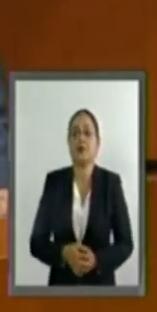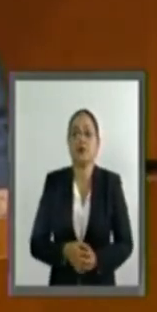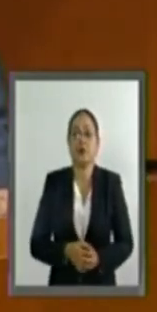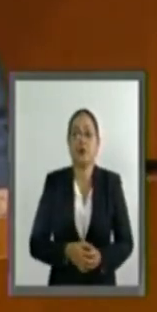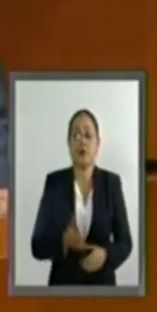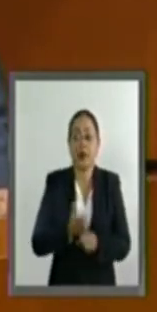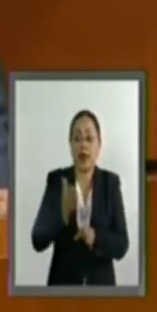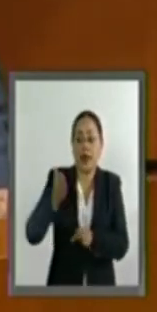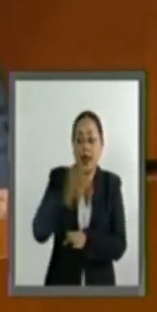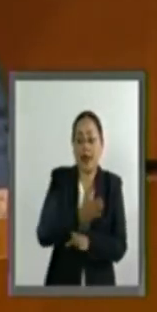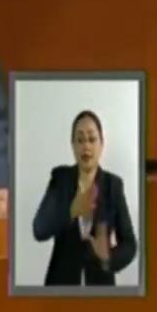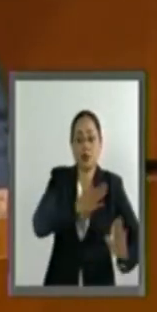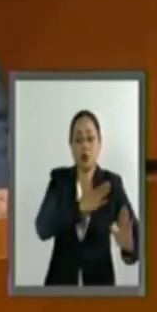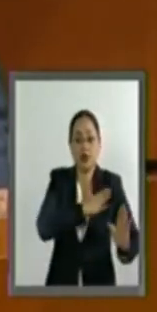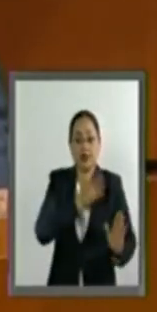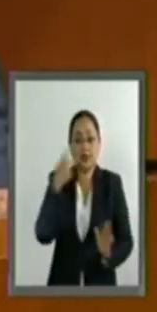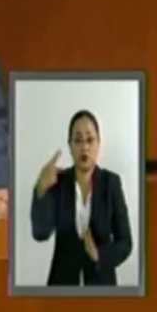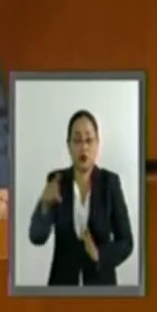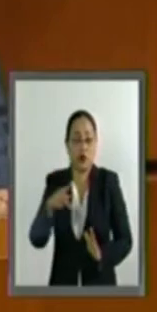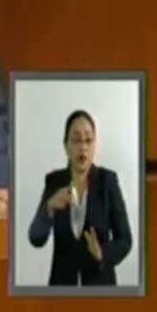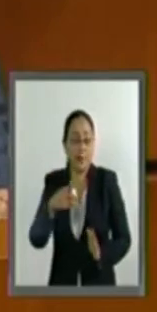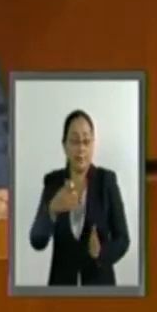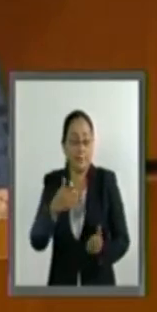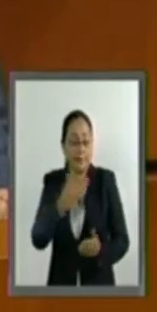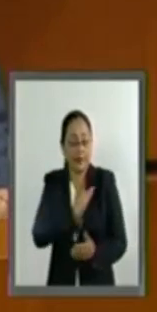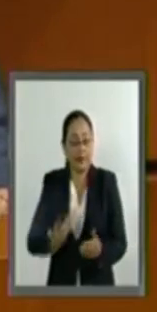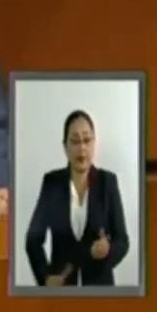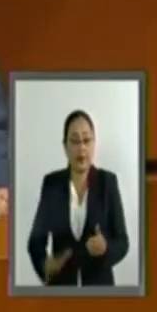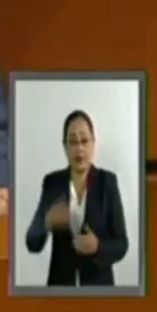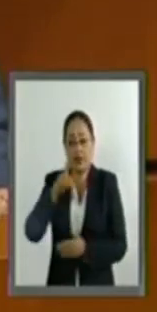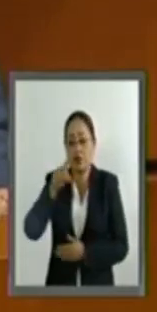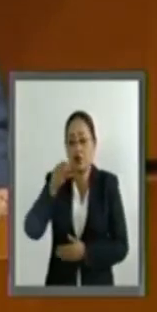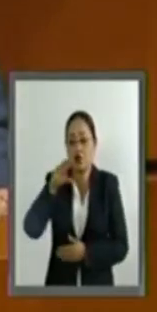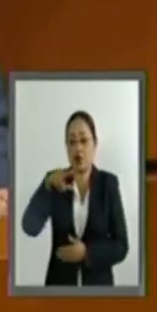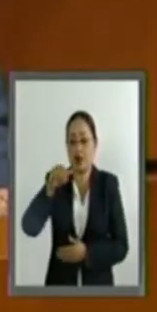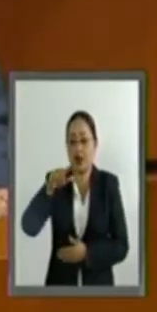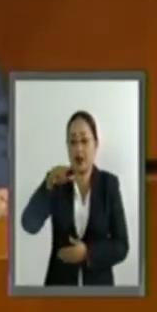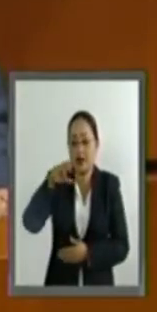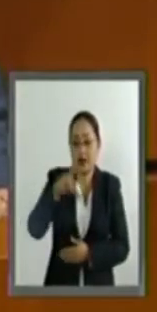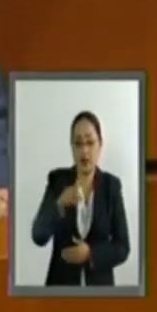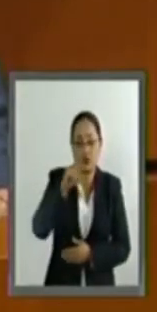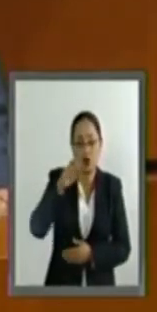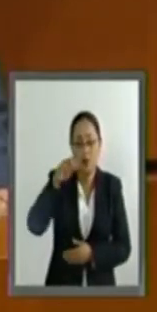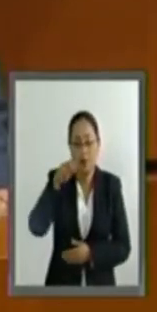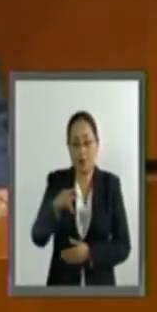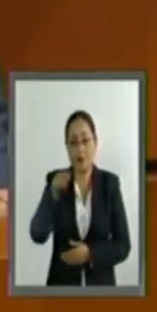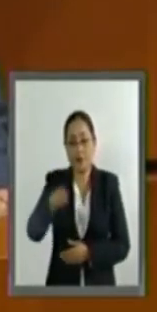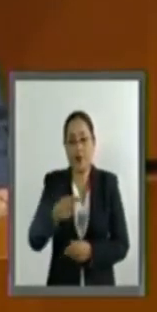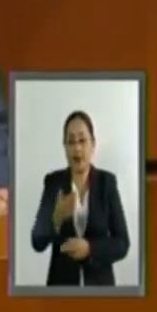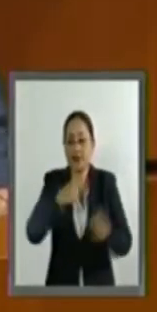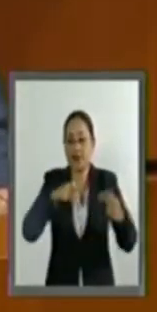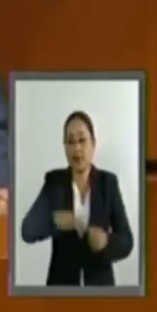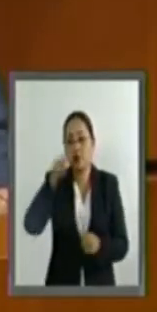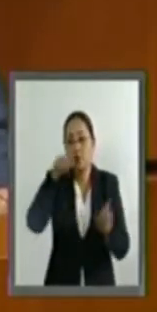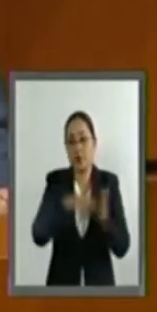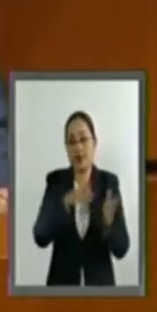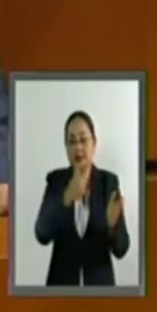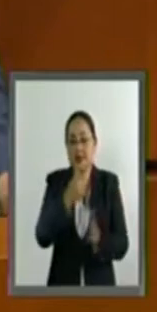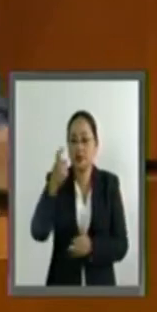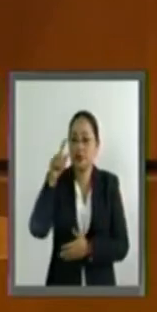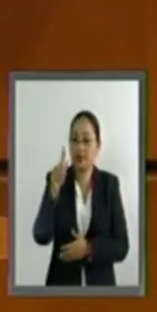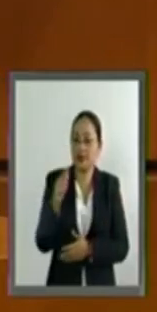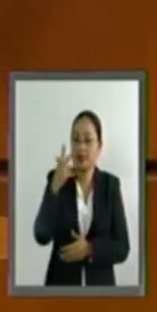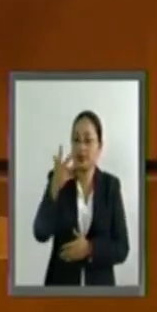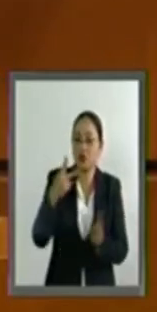fuera la toma de protesta del presidente Donald Trump, regresaron de manera voluntaria a nuestro país 1,175